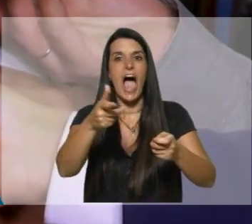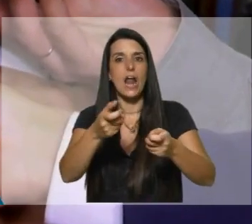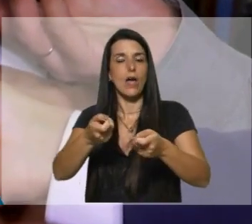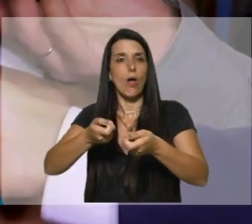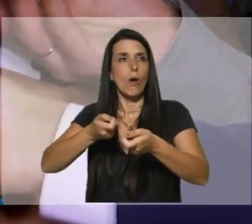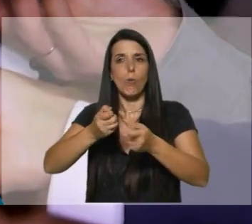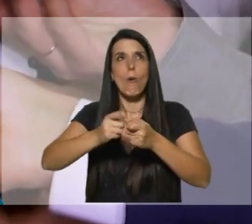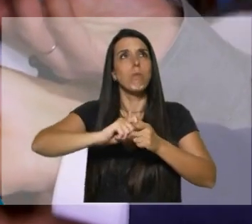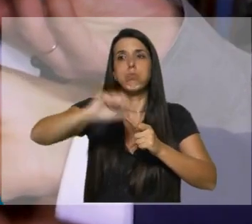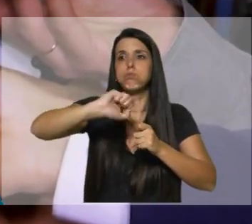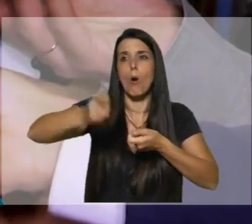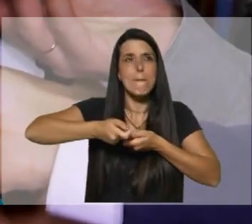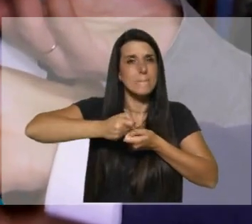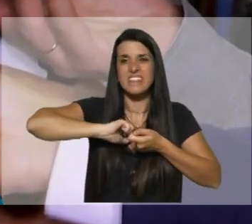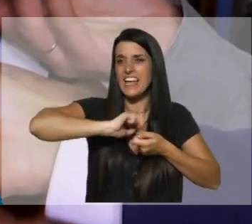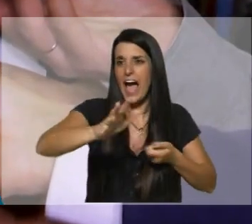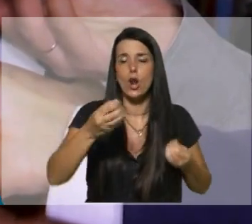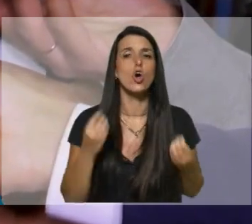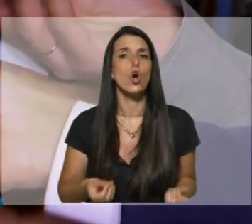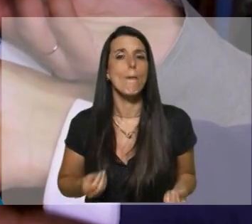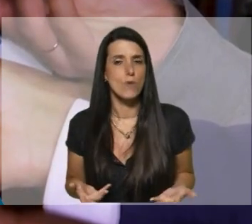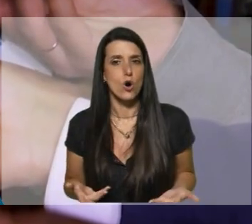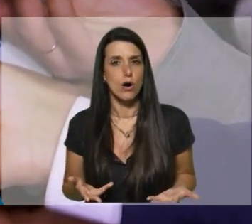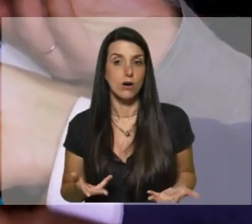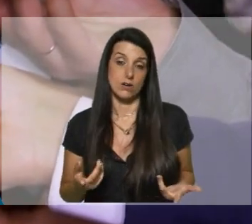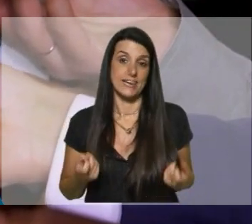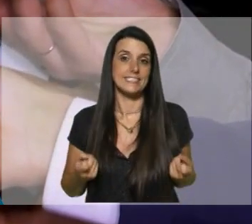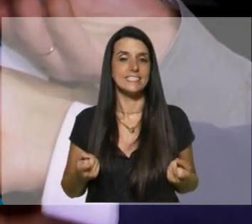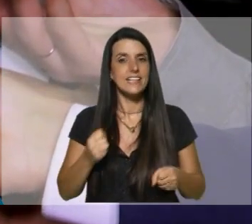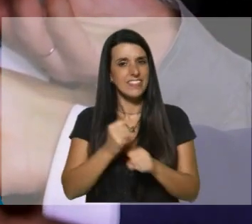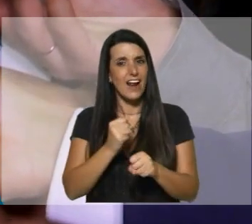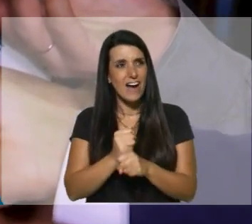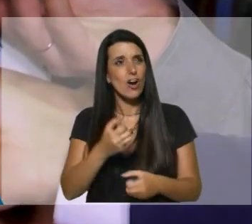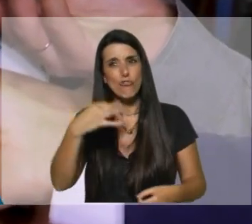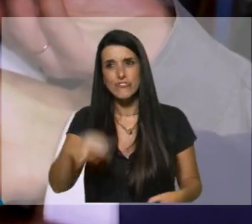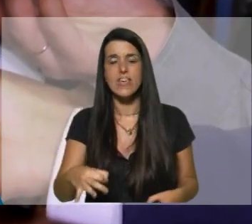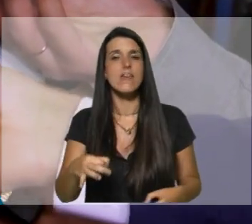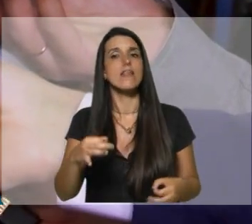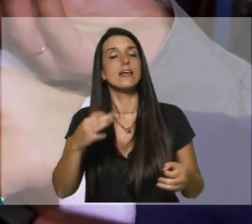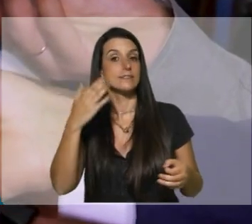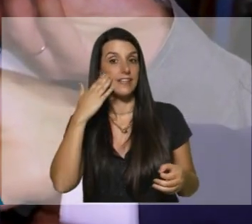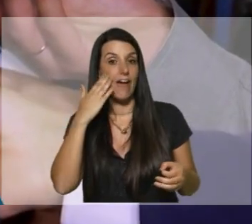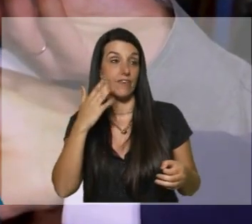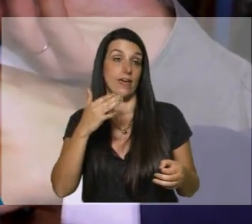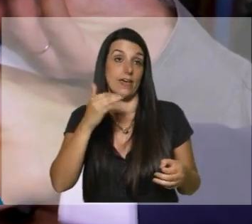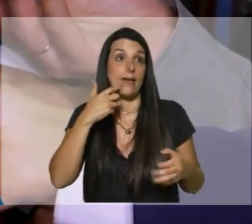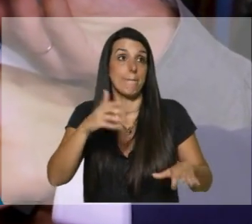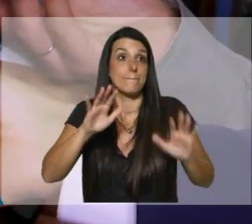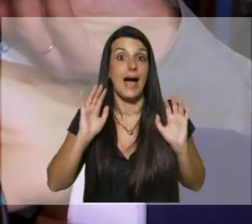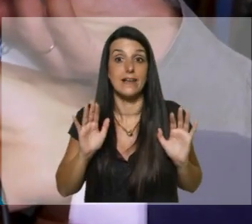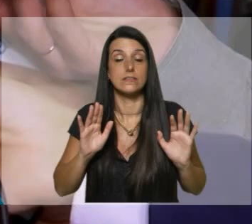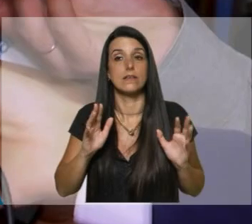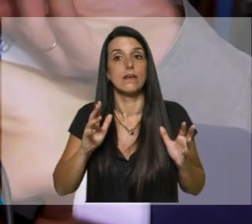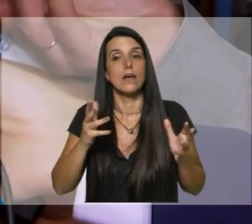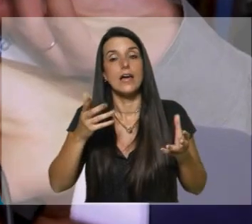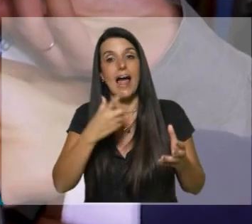Me parece que acá lo que debió haber, sí, es otra previsión, tiene que haber otro trabajo. Sabemos que hubo quizás una buena intención